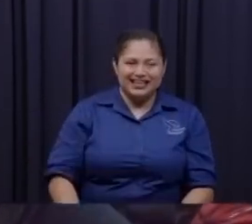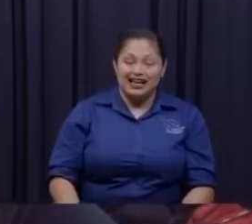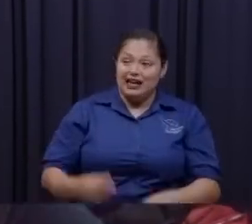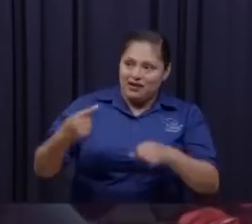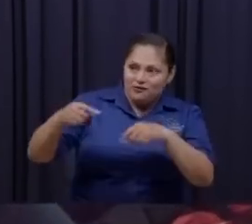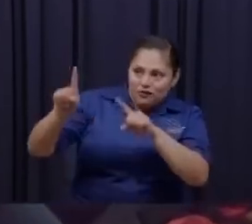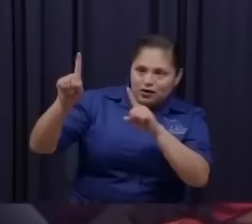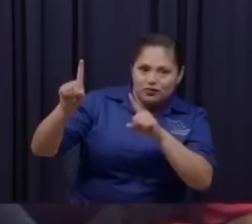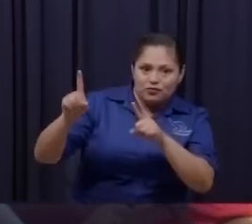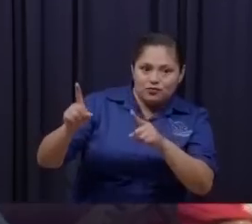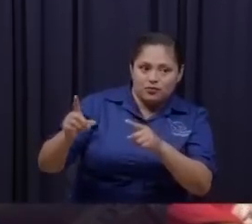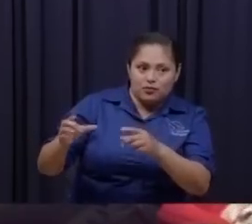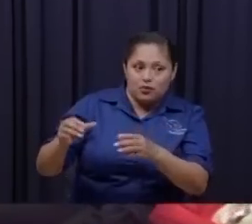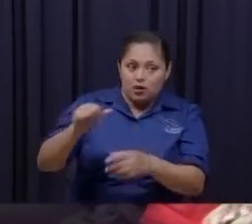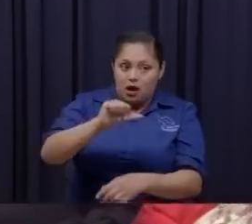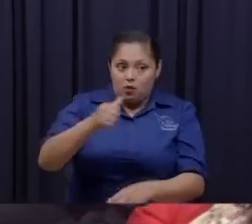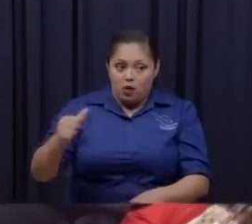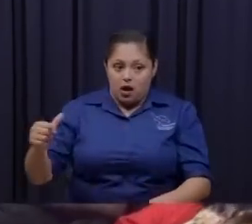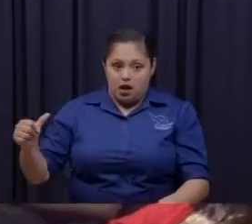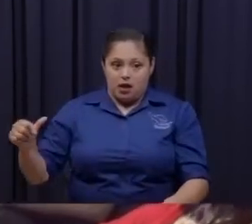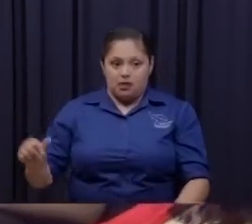fueron. Arriesgaron su vida.